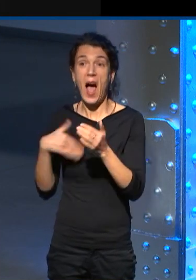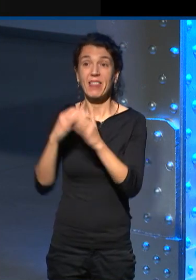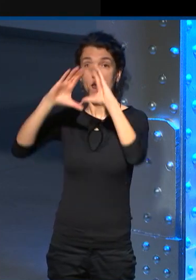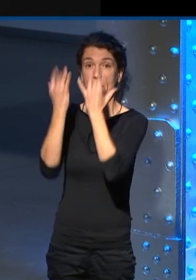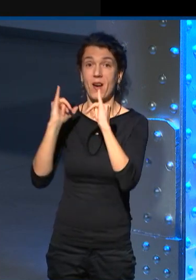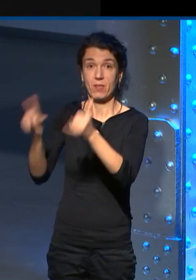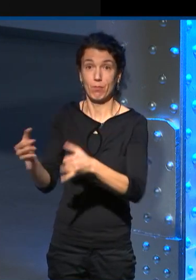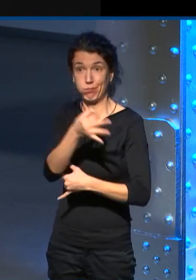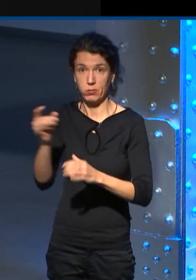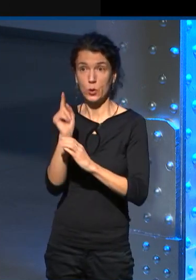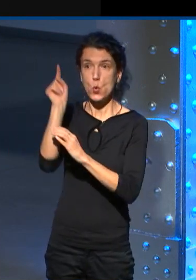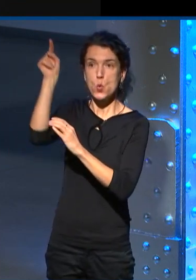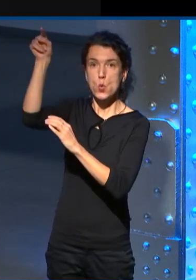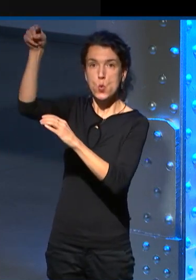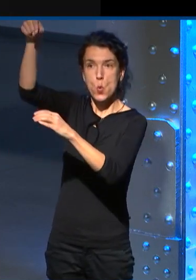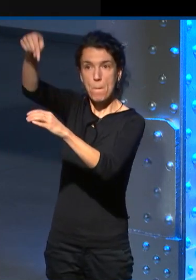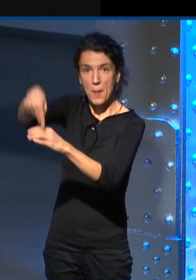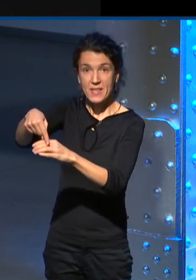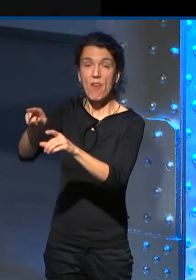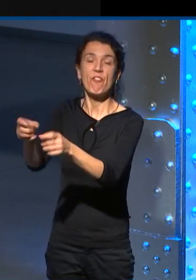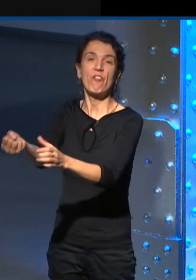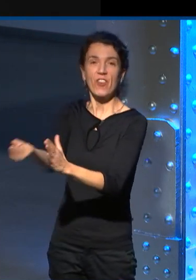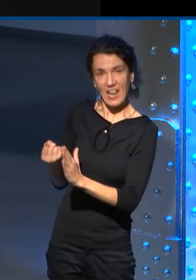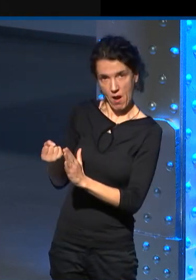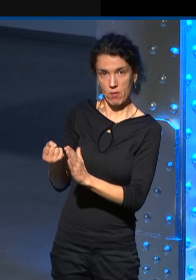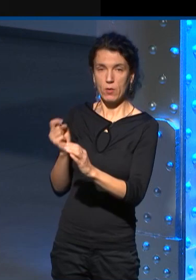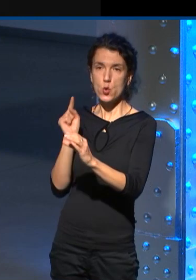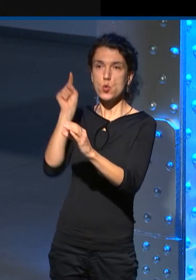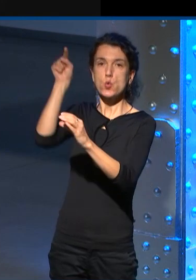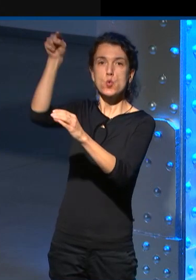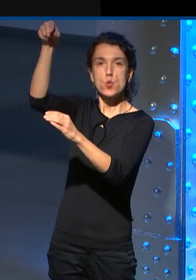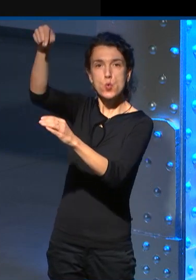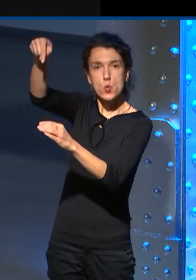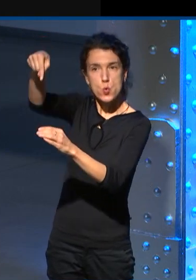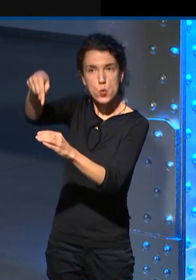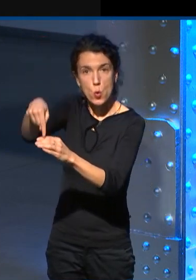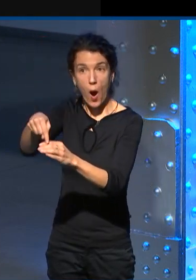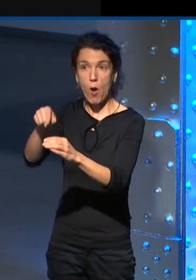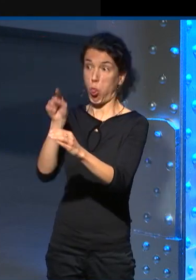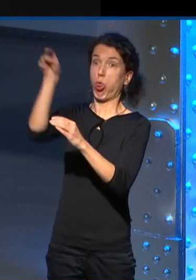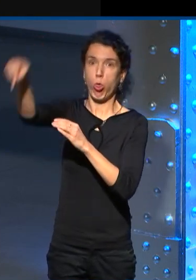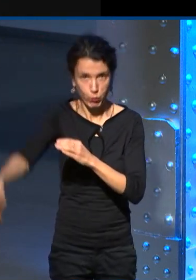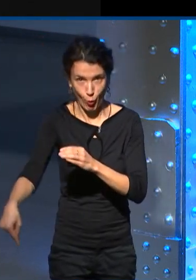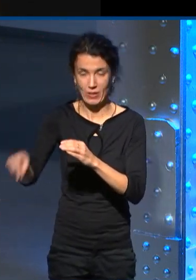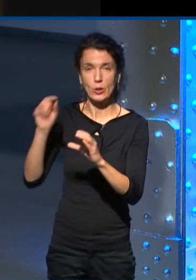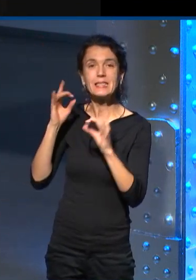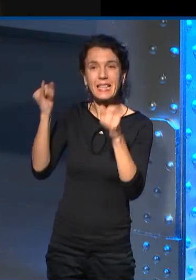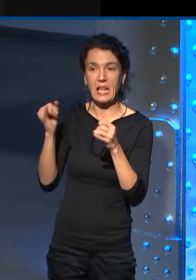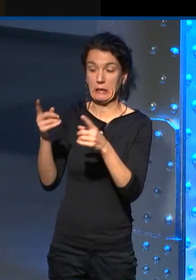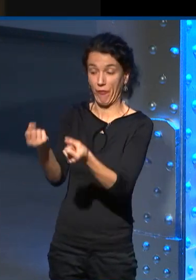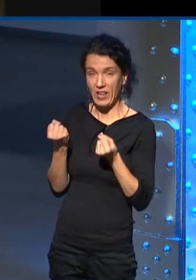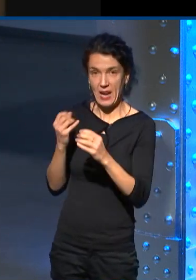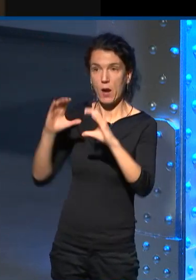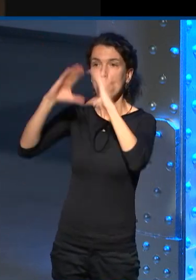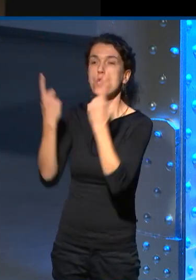Marte. Llegamos a Marte y lo primero que tenemos que hacer es frenar. Se activa un retrocohete para frenar y no pasarnos de largo, porque si no nos pasaríamos de largo. Frenamos un poco y dejamos